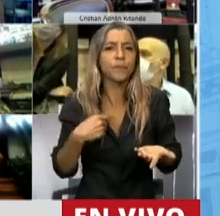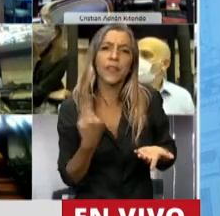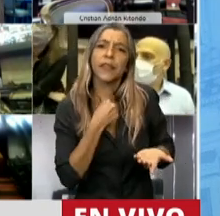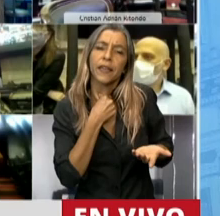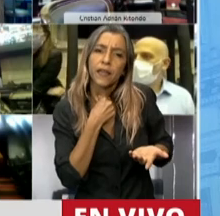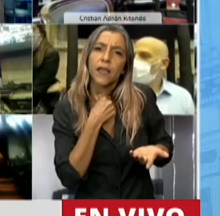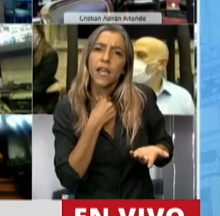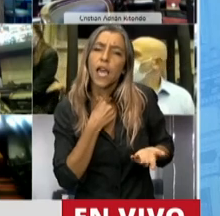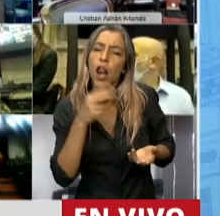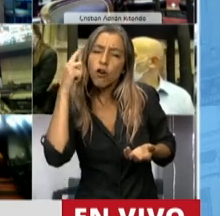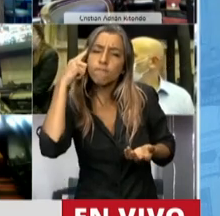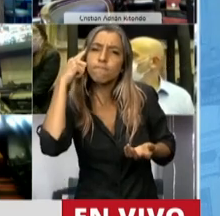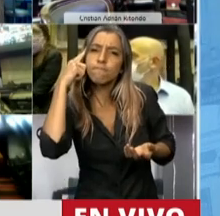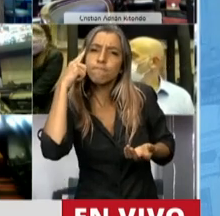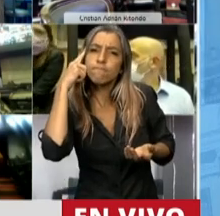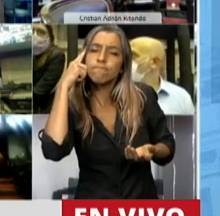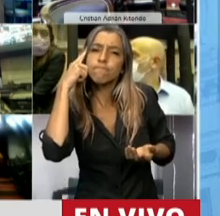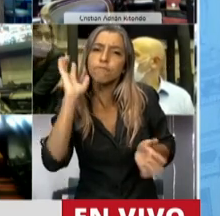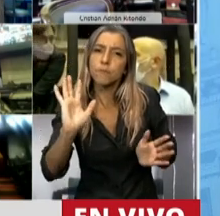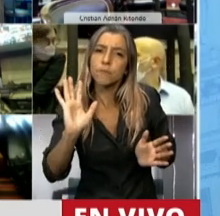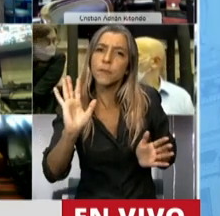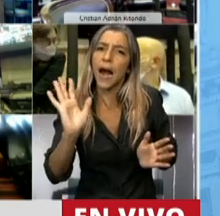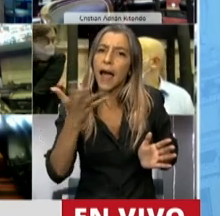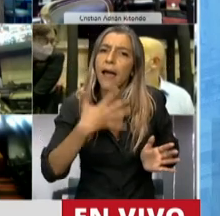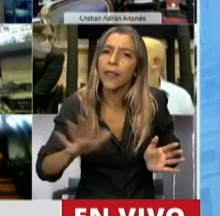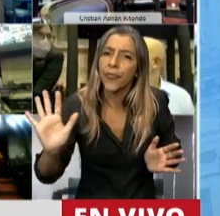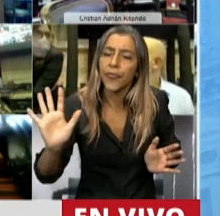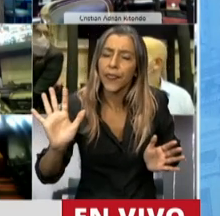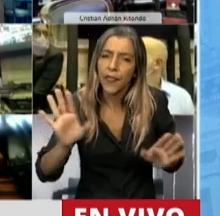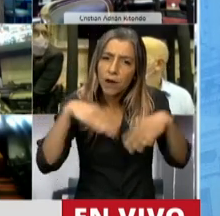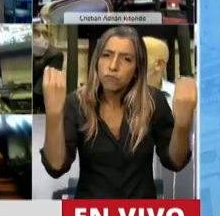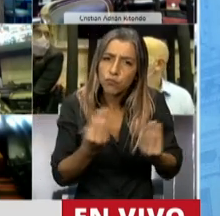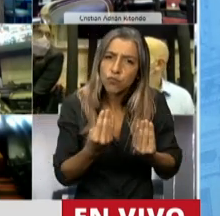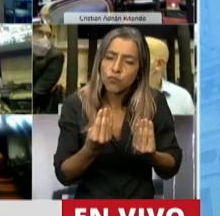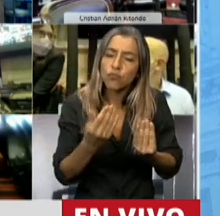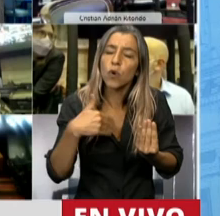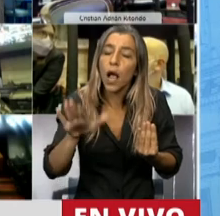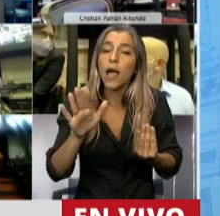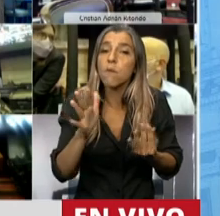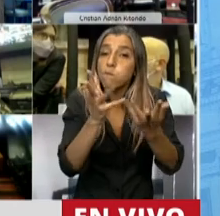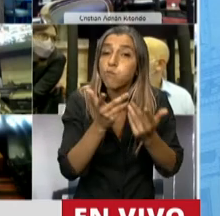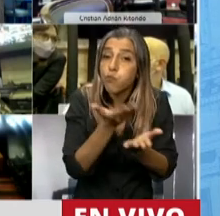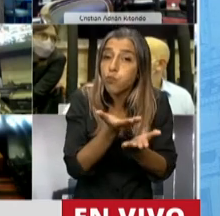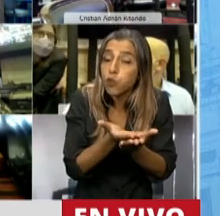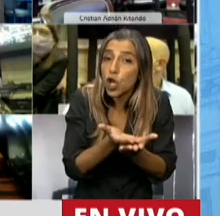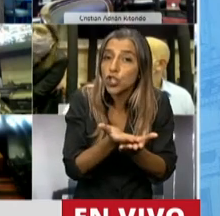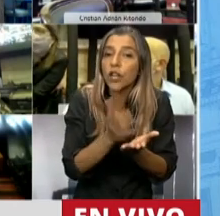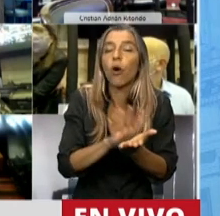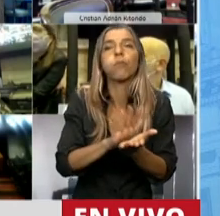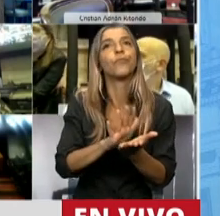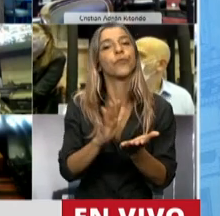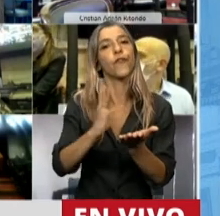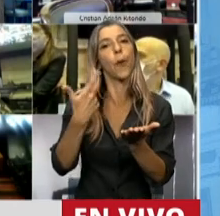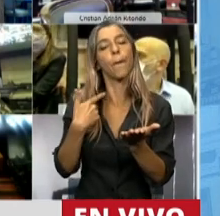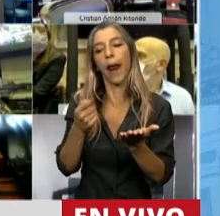allá. Con esto termino, presidente. Es que concluyo en que el proyecto constituye un respiro y